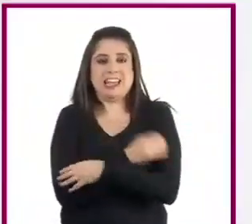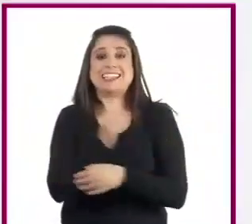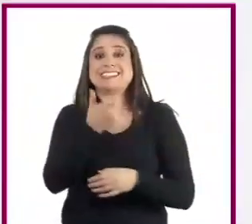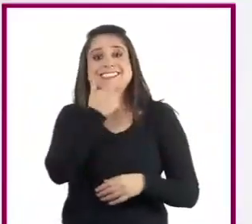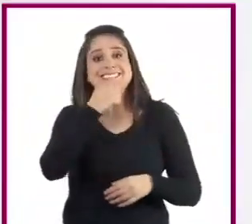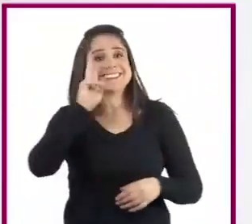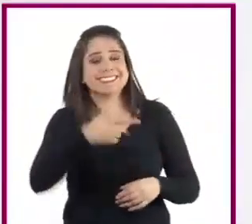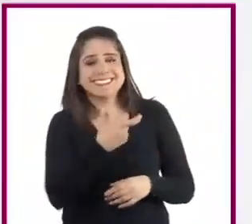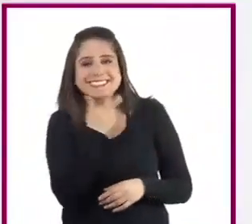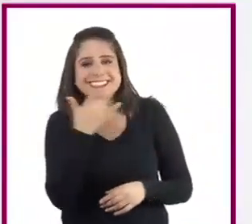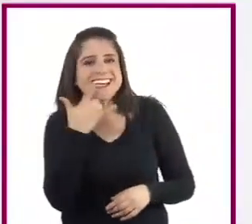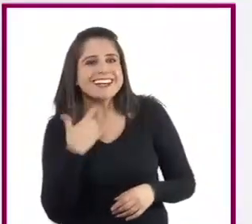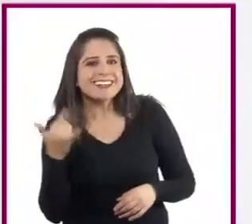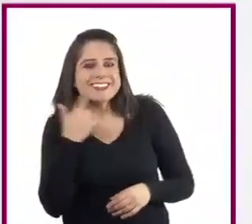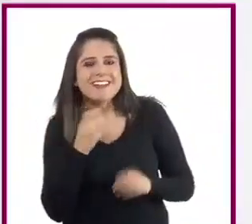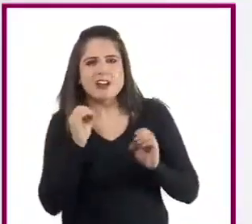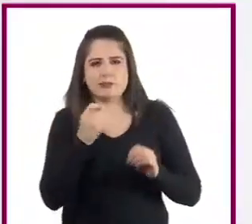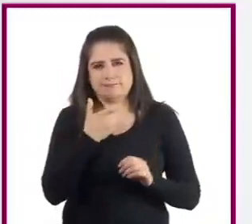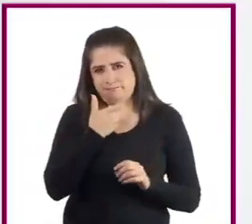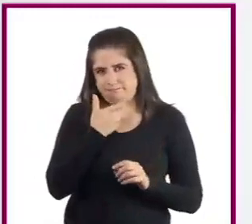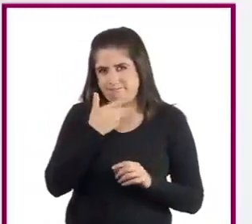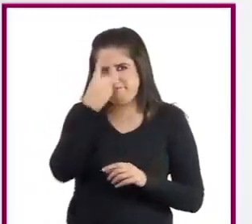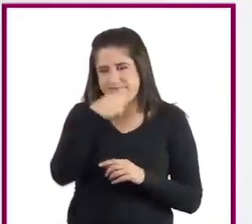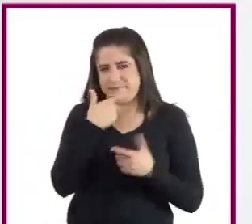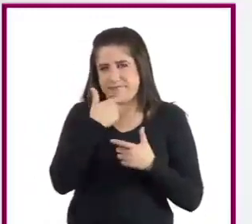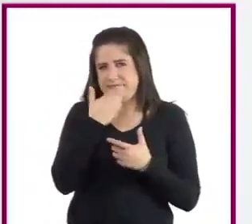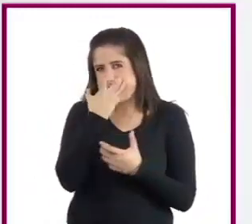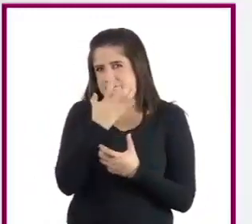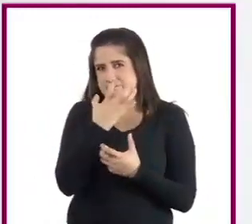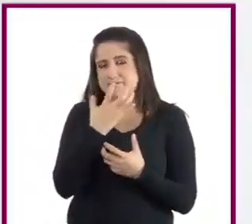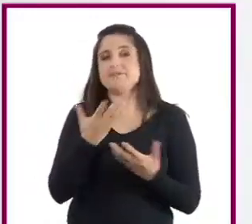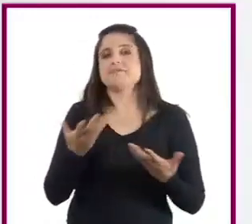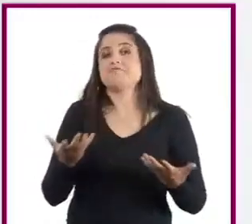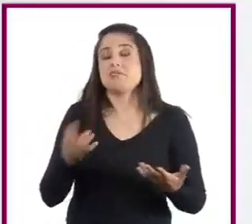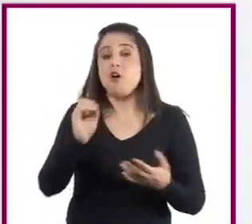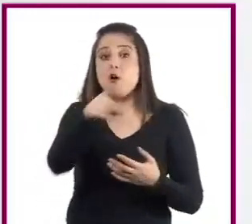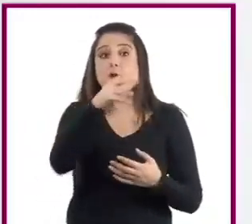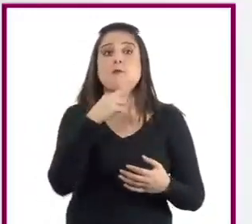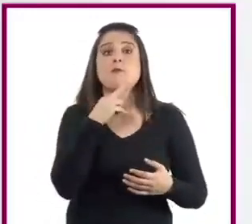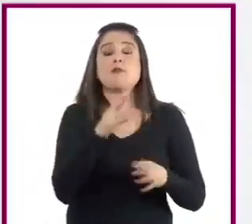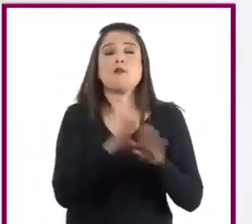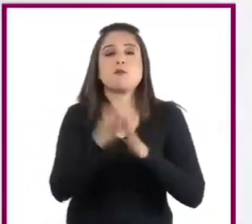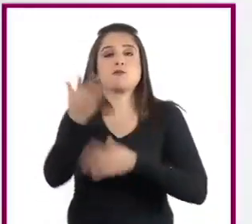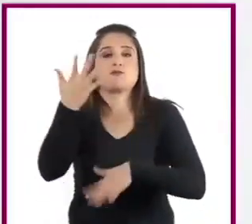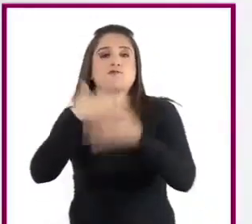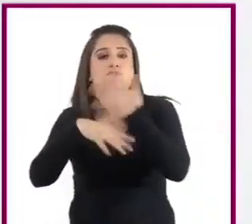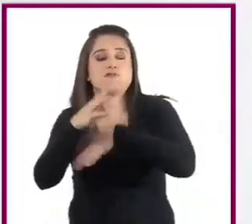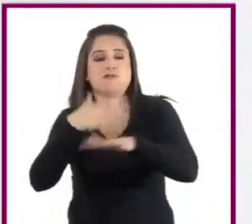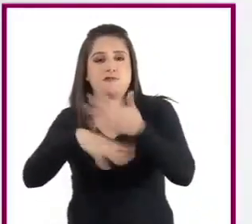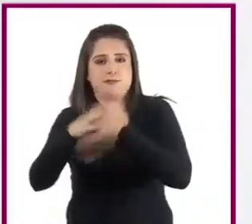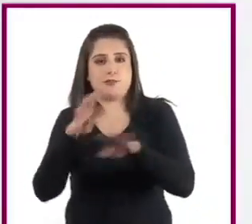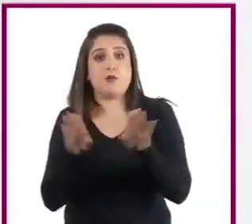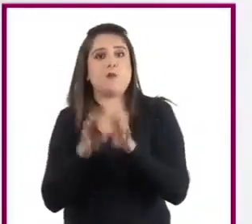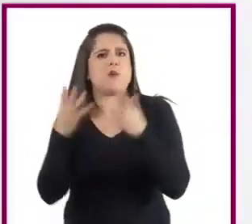sincera o fingida. Y tu voz, el uso que haces de tu voz.